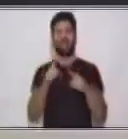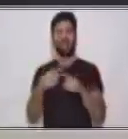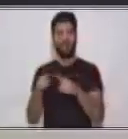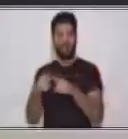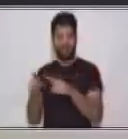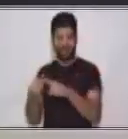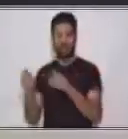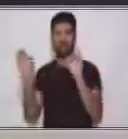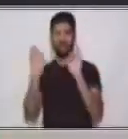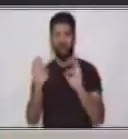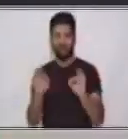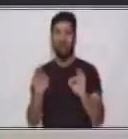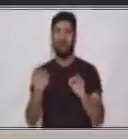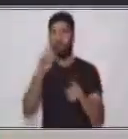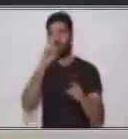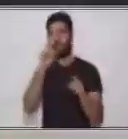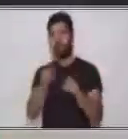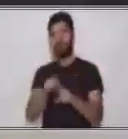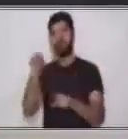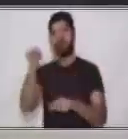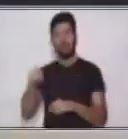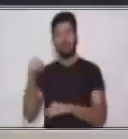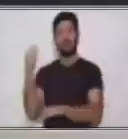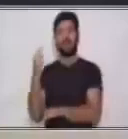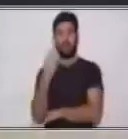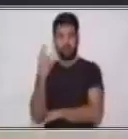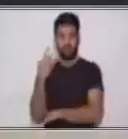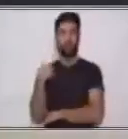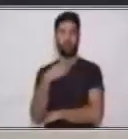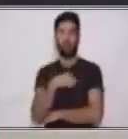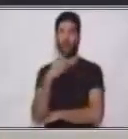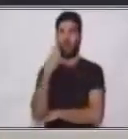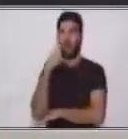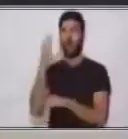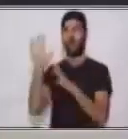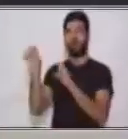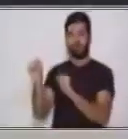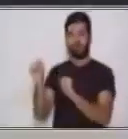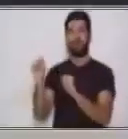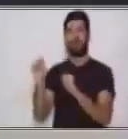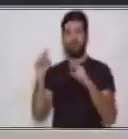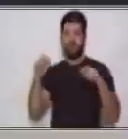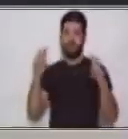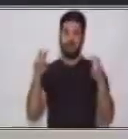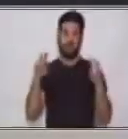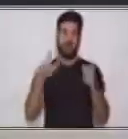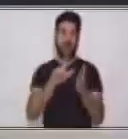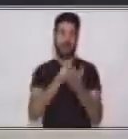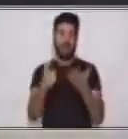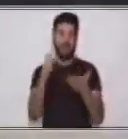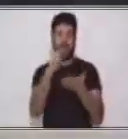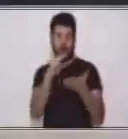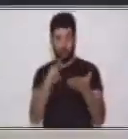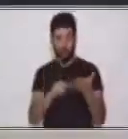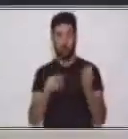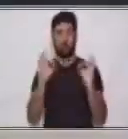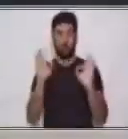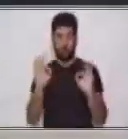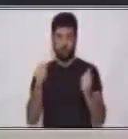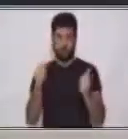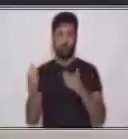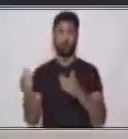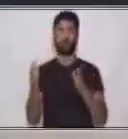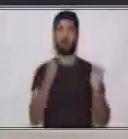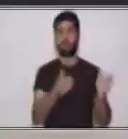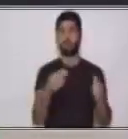géneros, también entonces ahorita es importante poder identificar eso a través de la lectura. Entonces, en la lectura